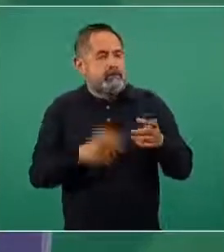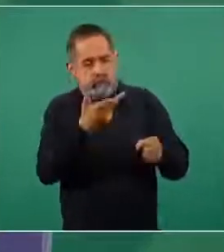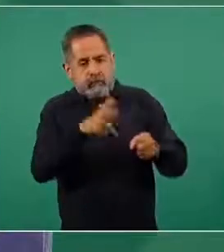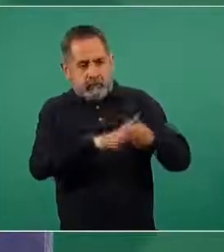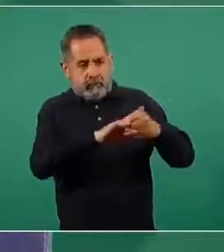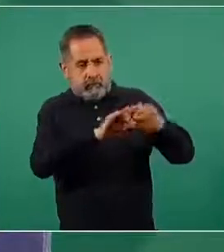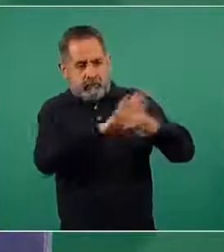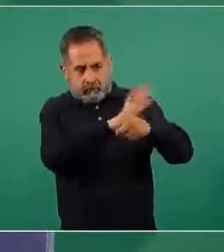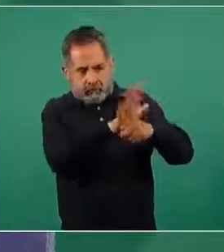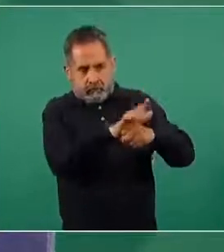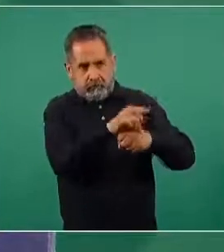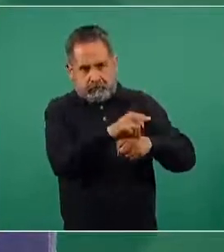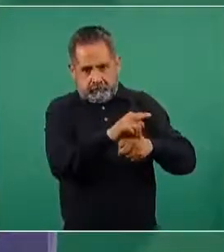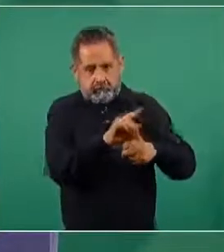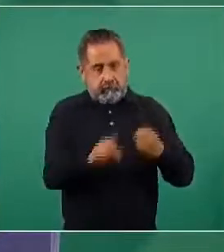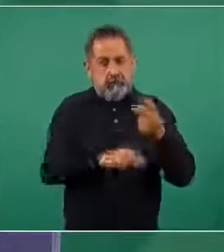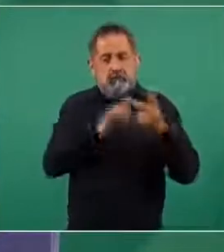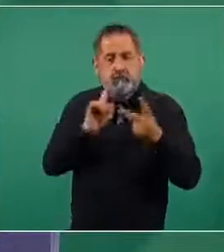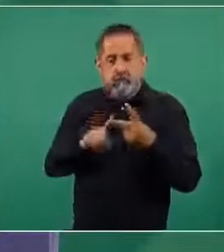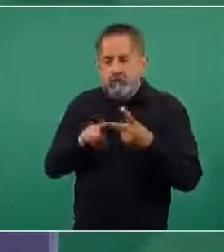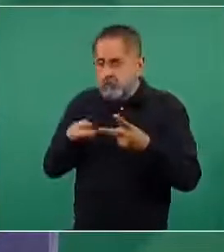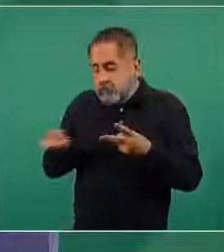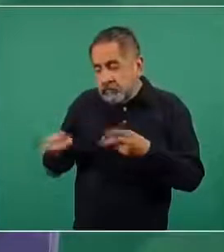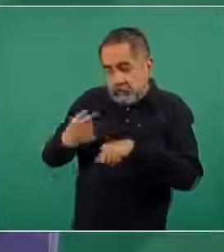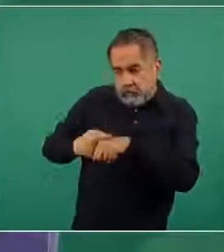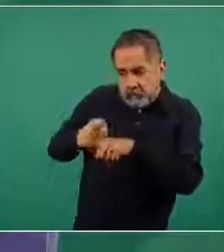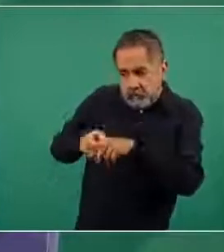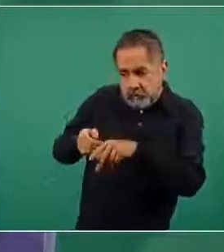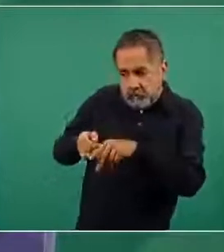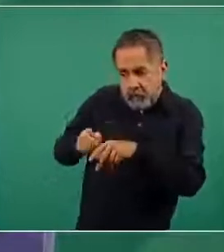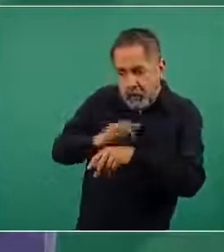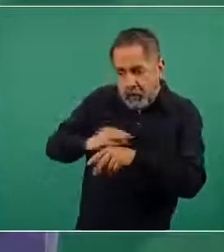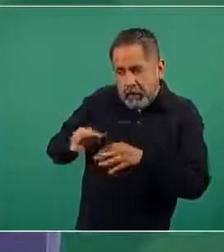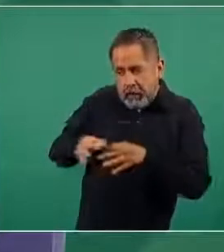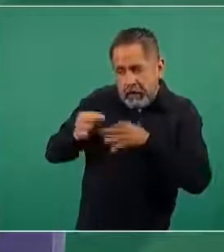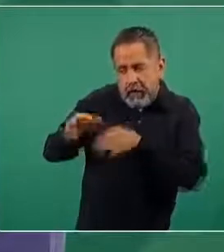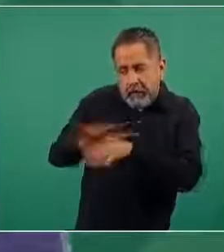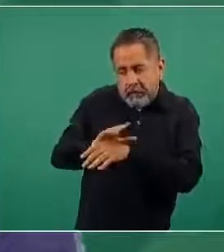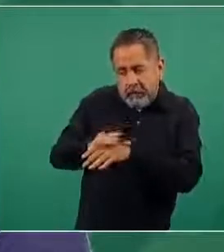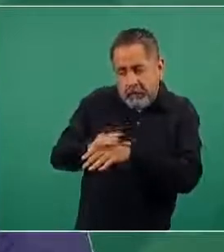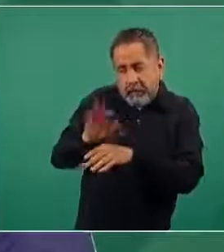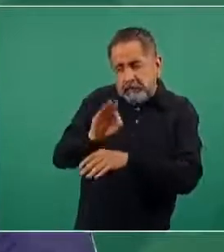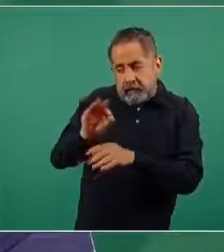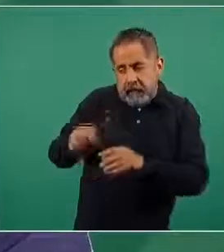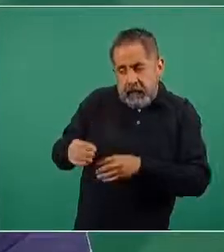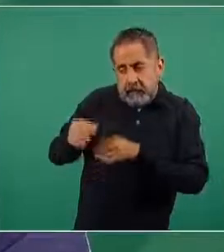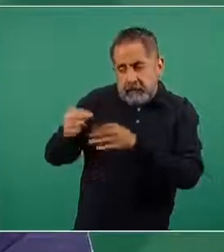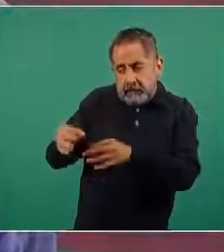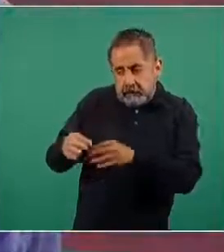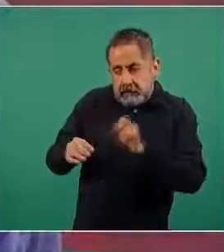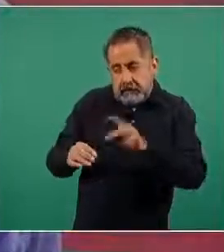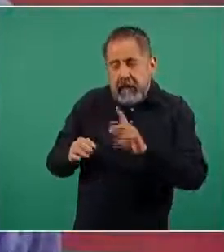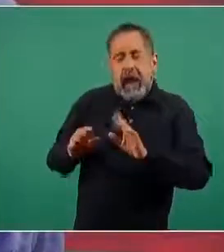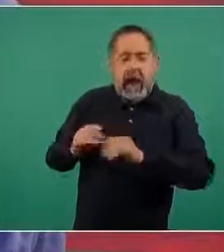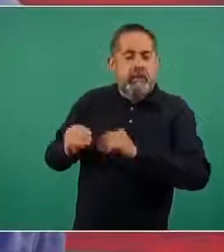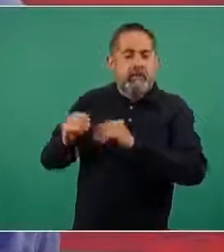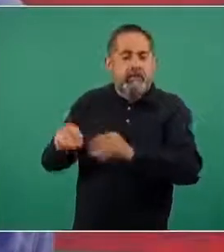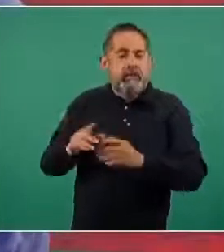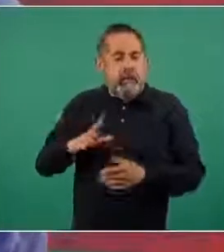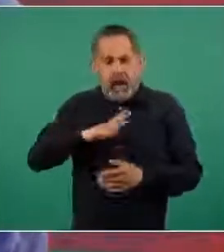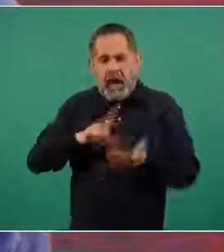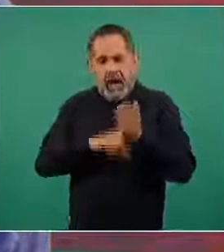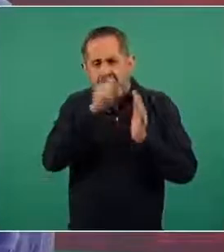de atención que pudieran reprogramarse. Esto está en un lineamiento que aquí comentamos, en agosto está